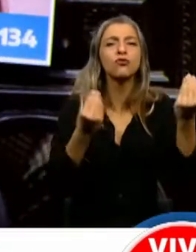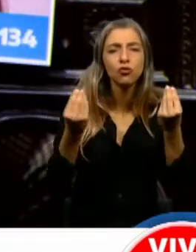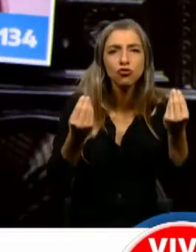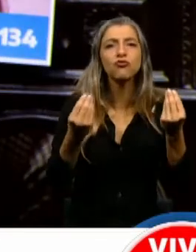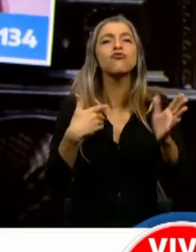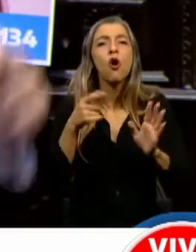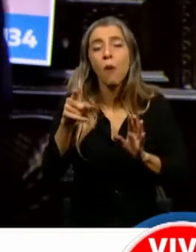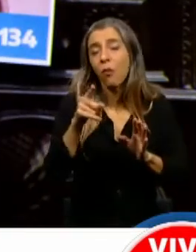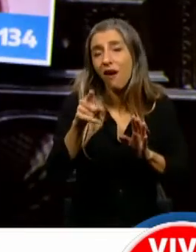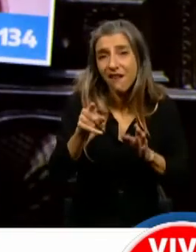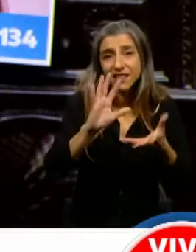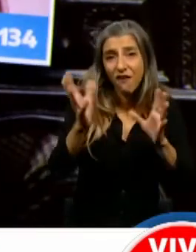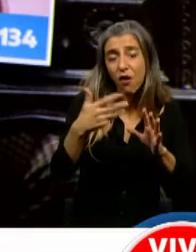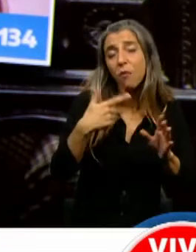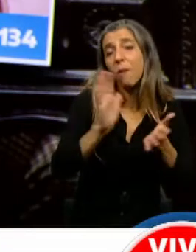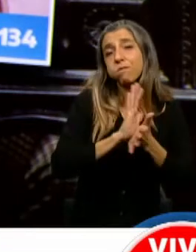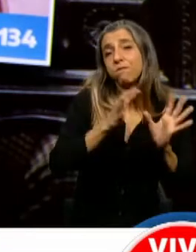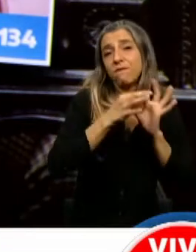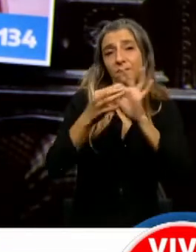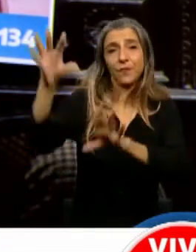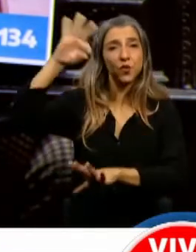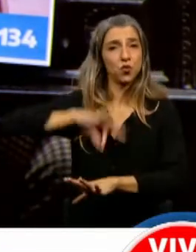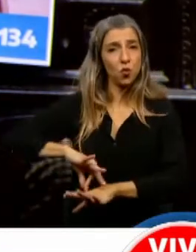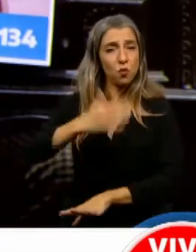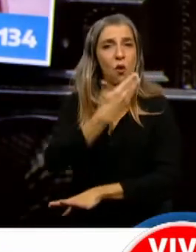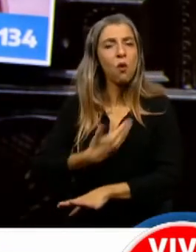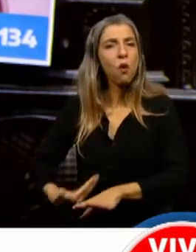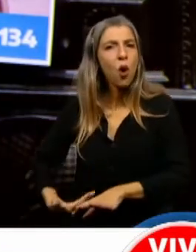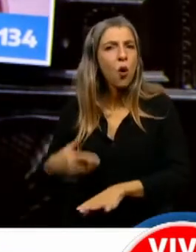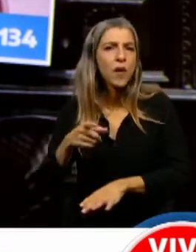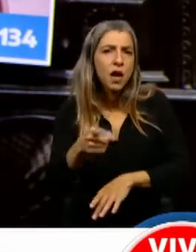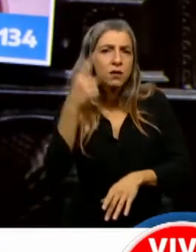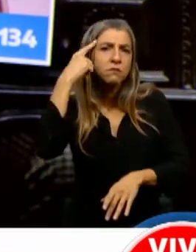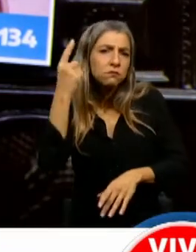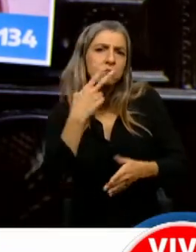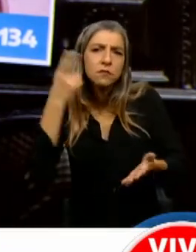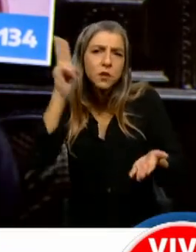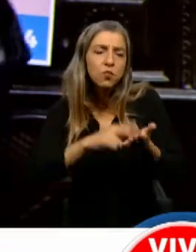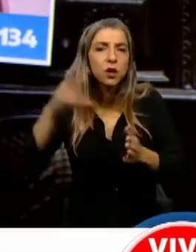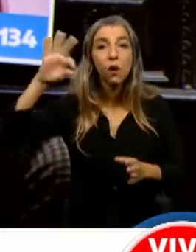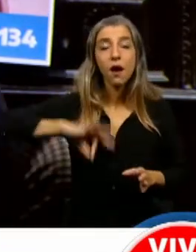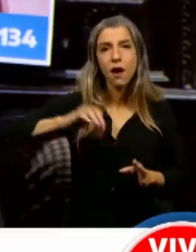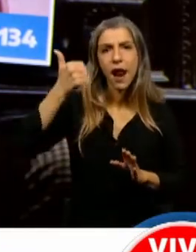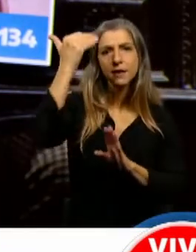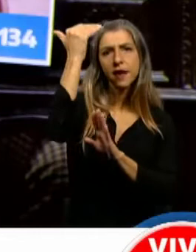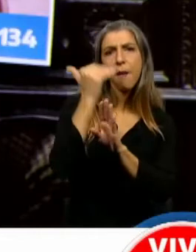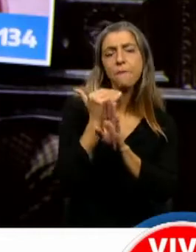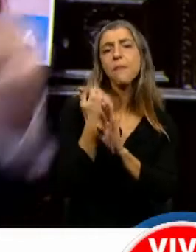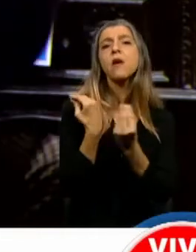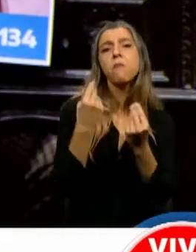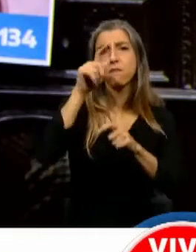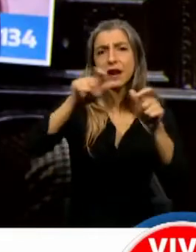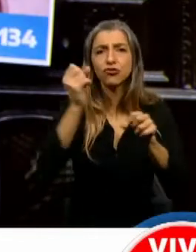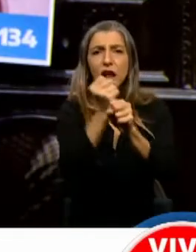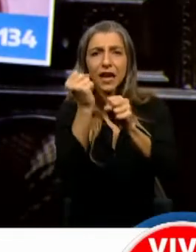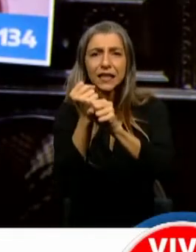salario directo. Nuestro gobierno bajó la carga del impuesto a las ganancias sobre los trabajadores. Ya esto